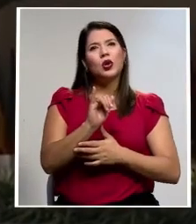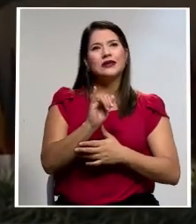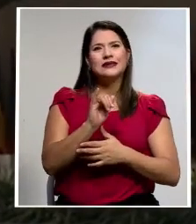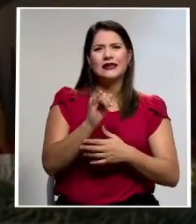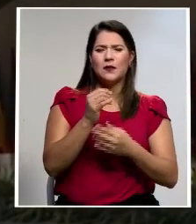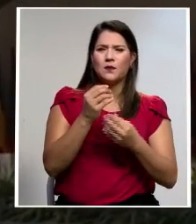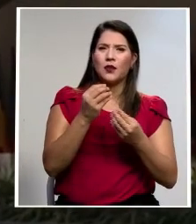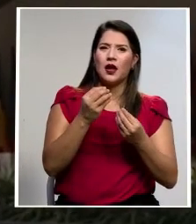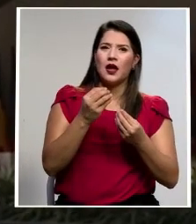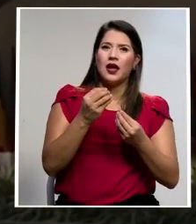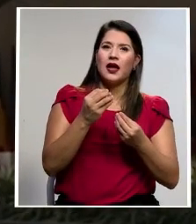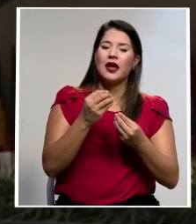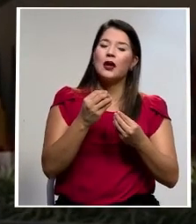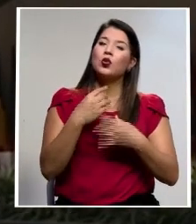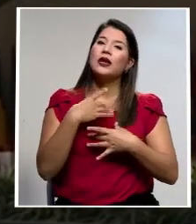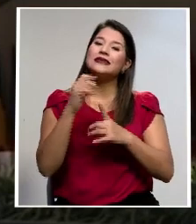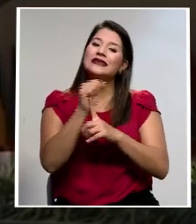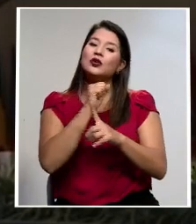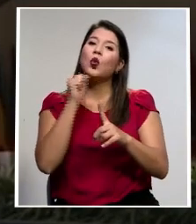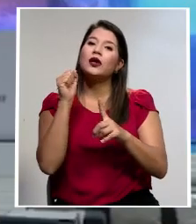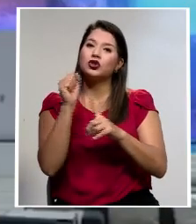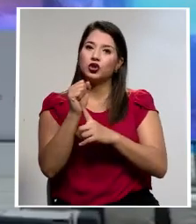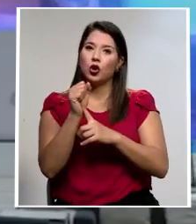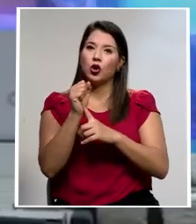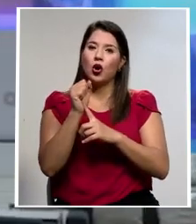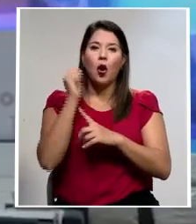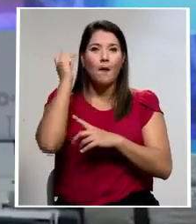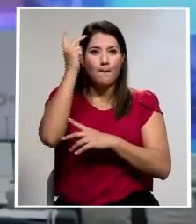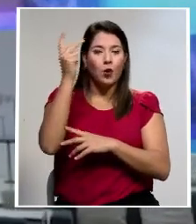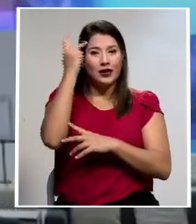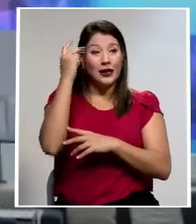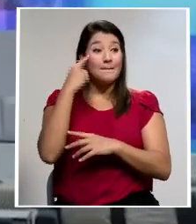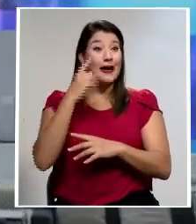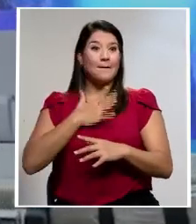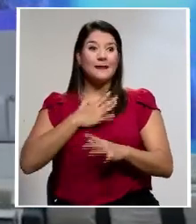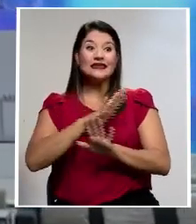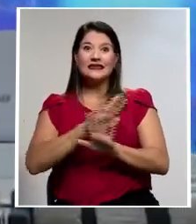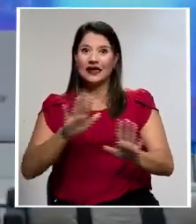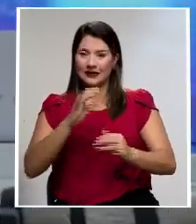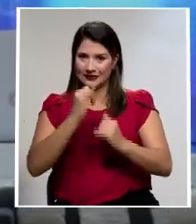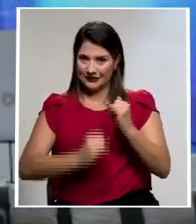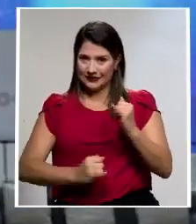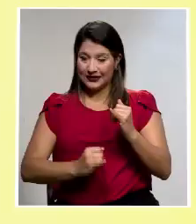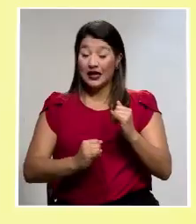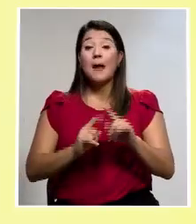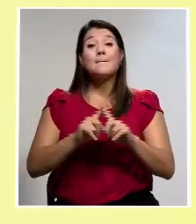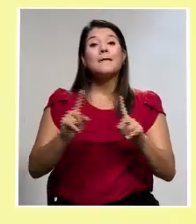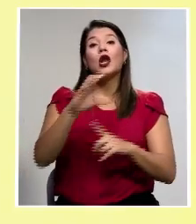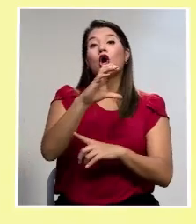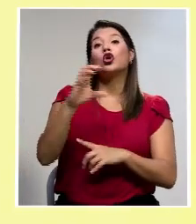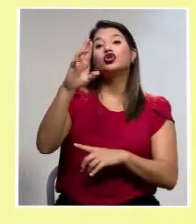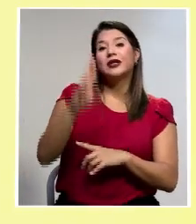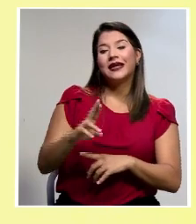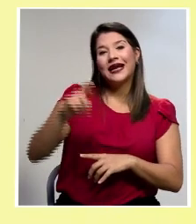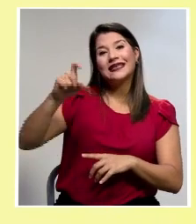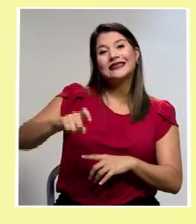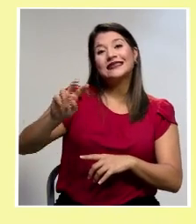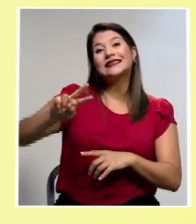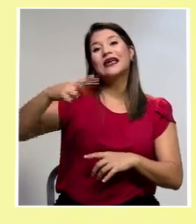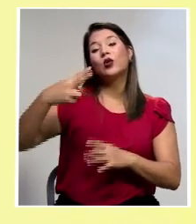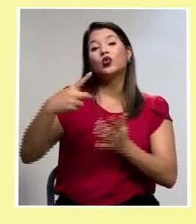político que de la propia ciudadanía, para mí esto ya es un capítulo cerrado. Lo que sí necesita todo el país es el segundo debate